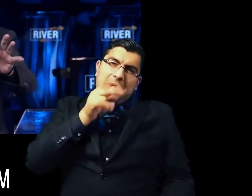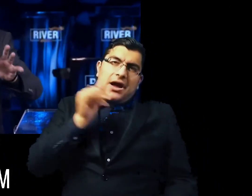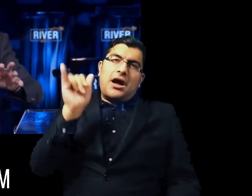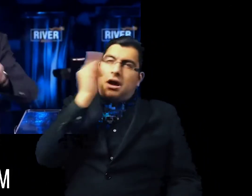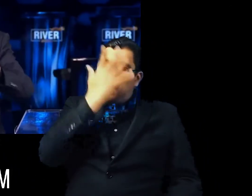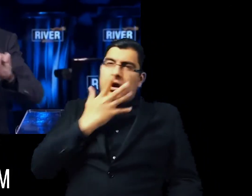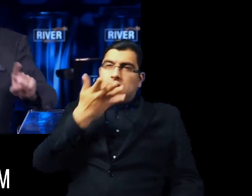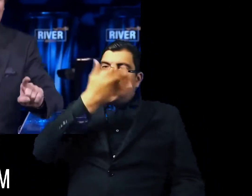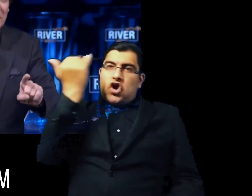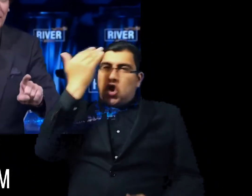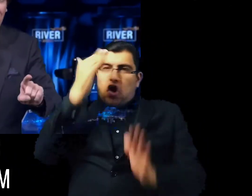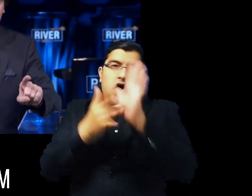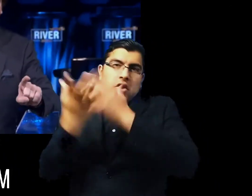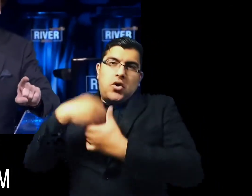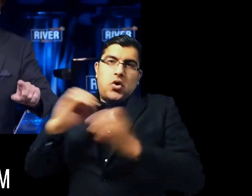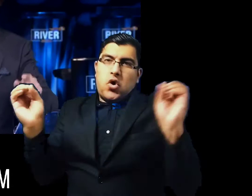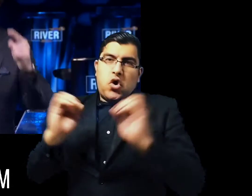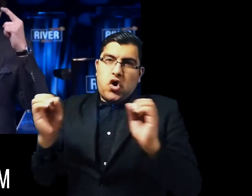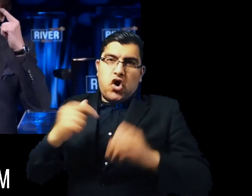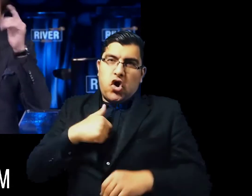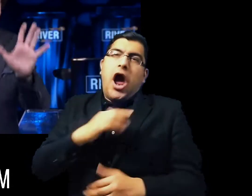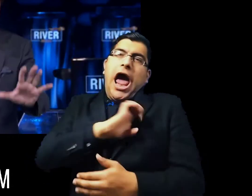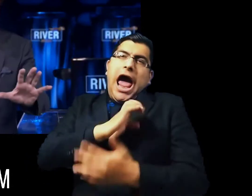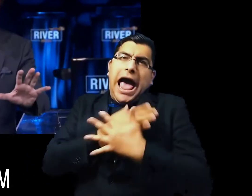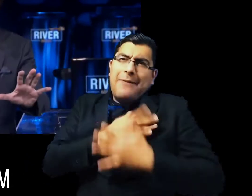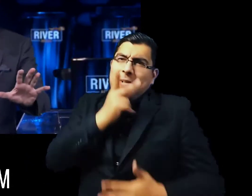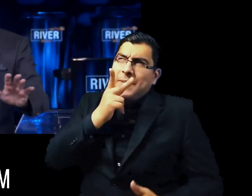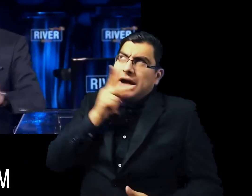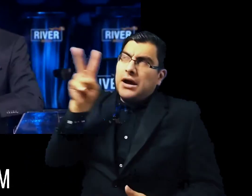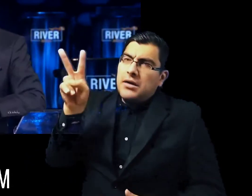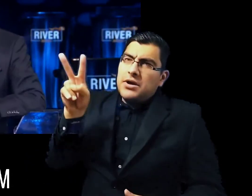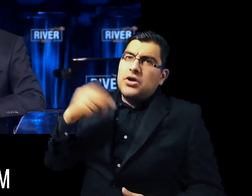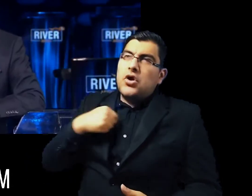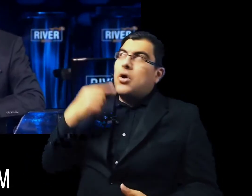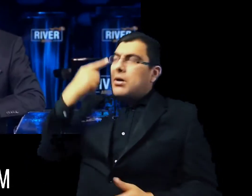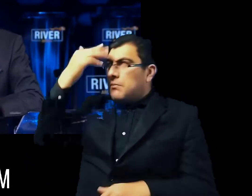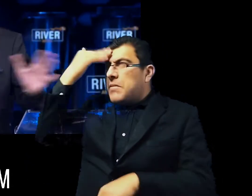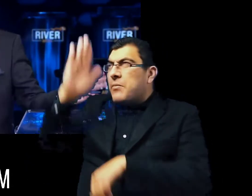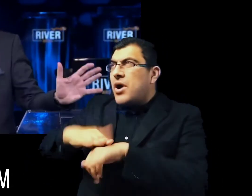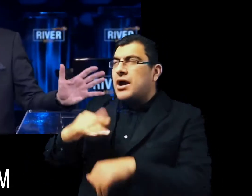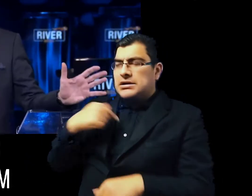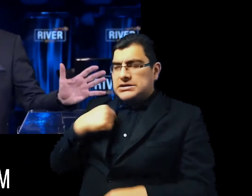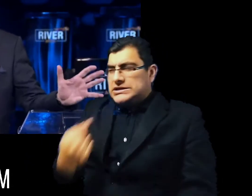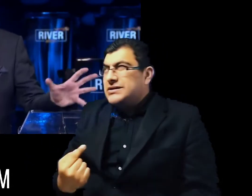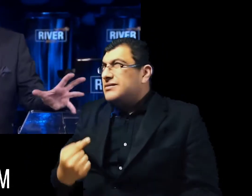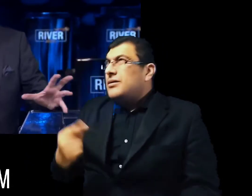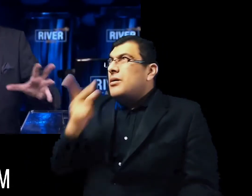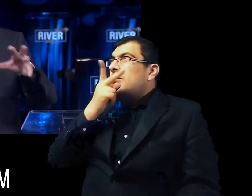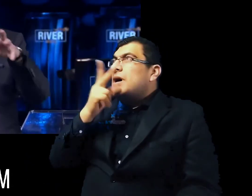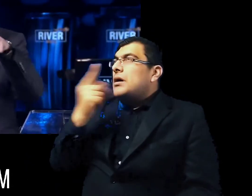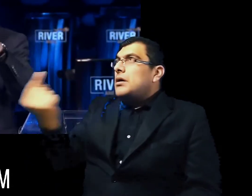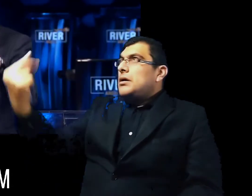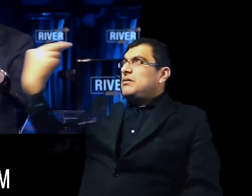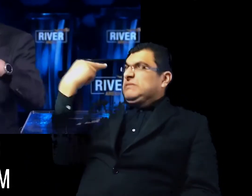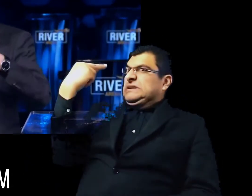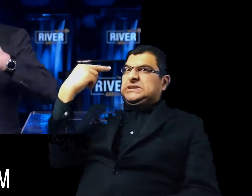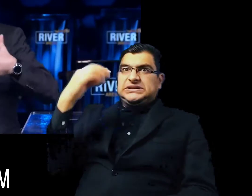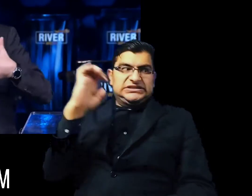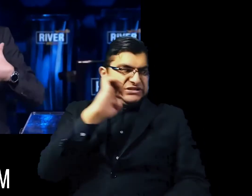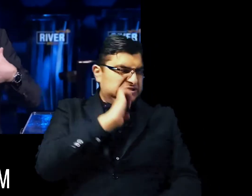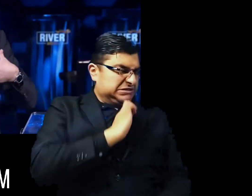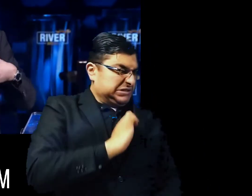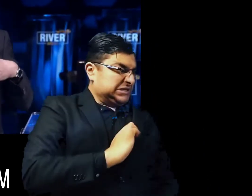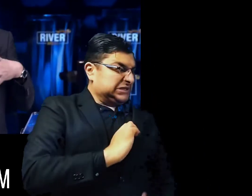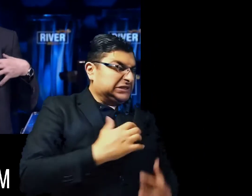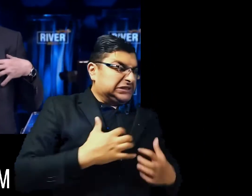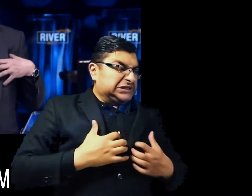no conocía al Señor. Yo amaba a mi padre y en mi mente de chiquito él no podía estar equivocado. Si él me miraba con odio es porque